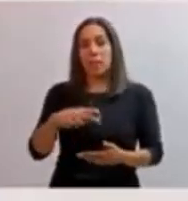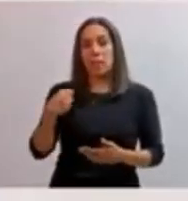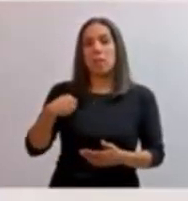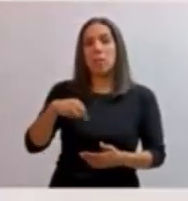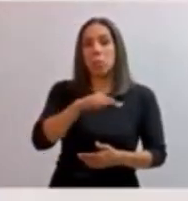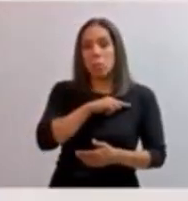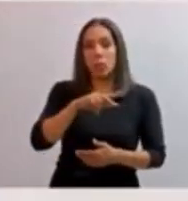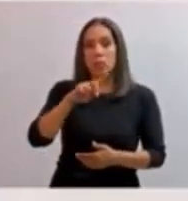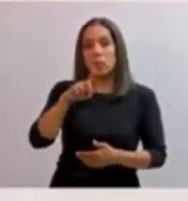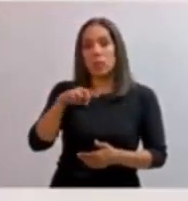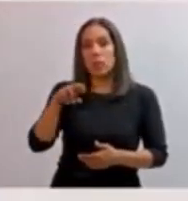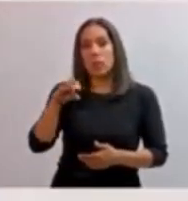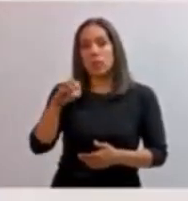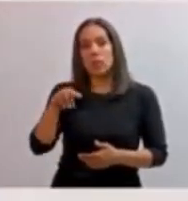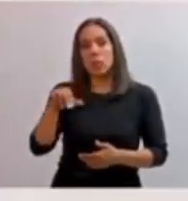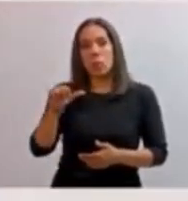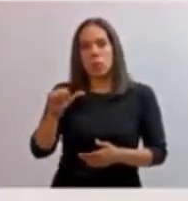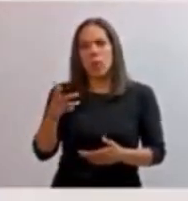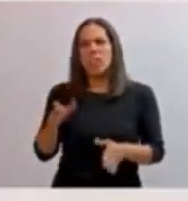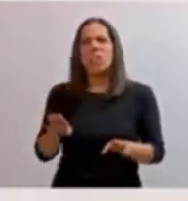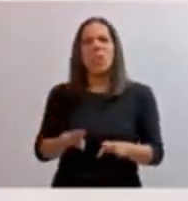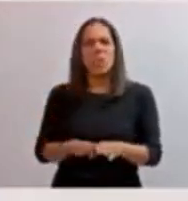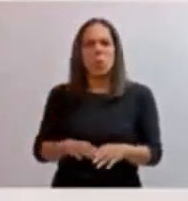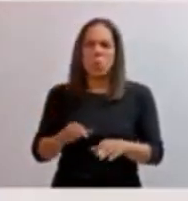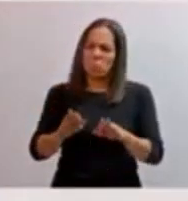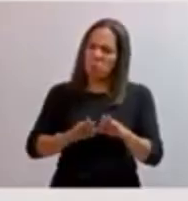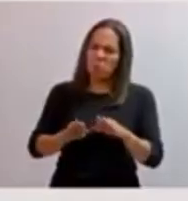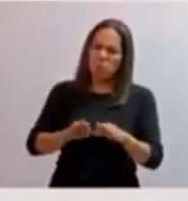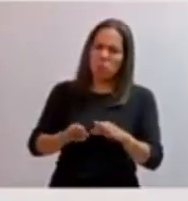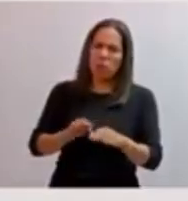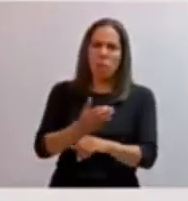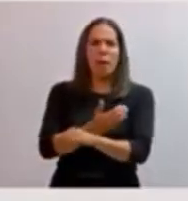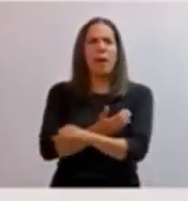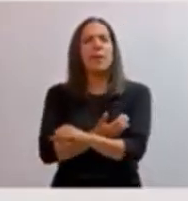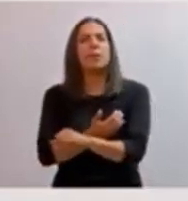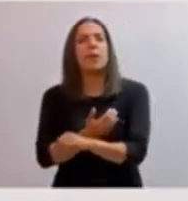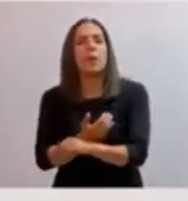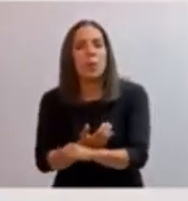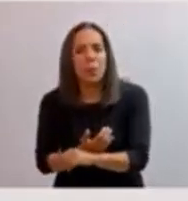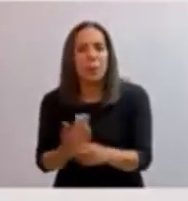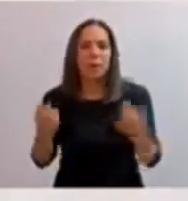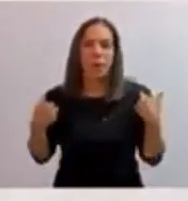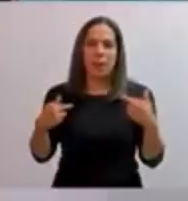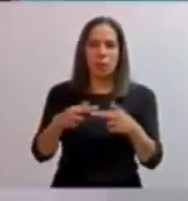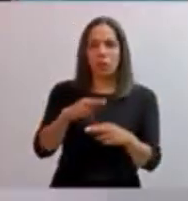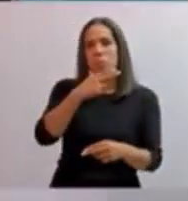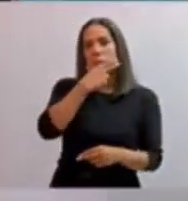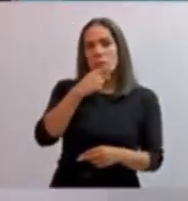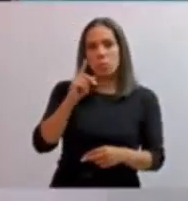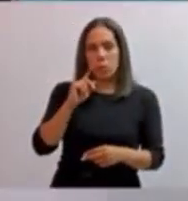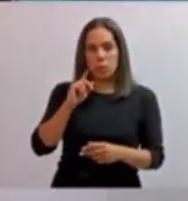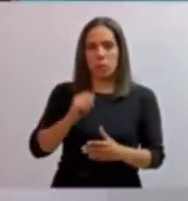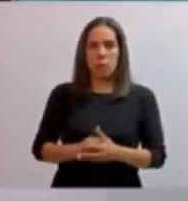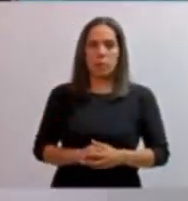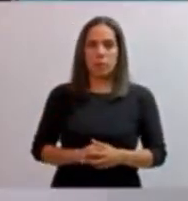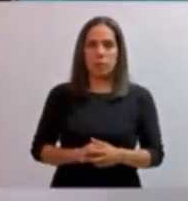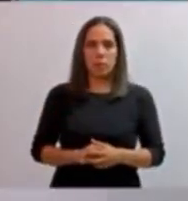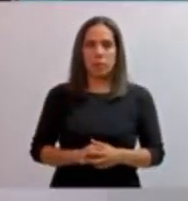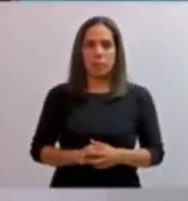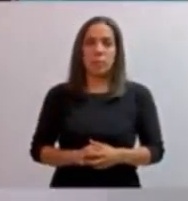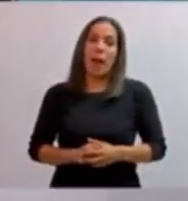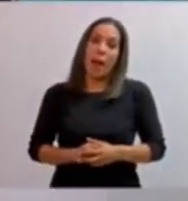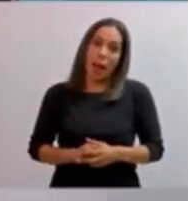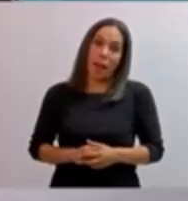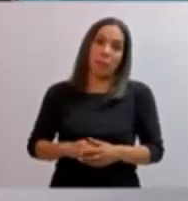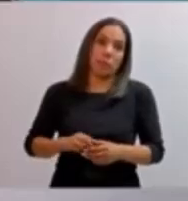447. Y bien, a partir de la implementación de la nueva escuela mexicana y con la propuesta curricular